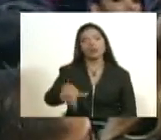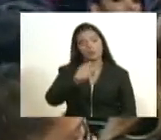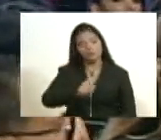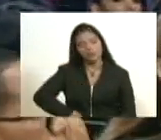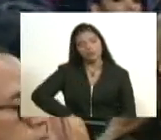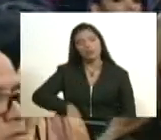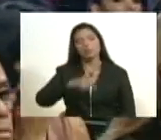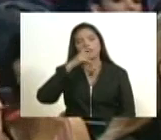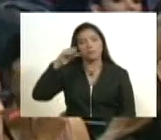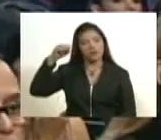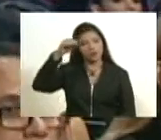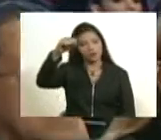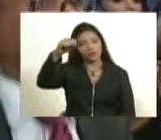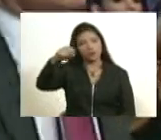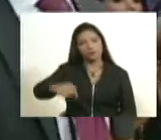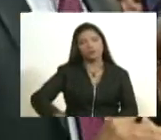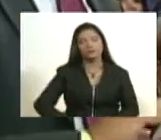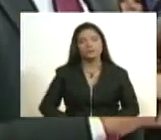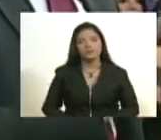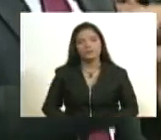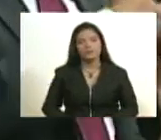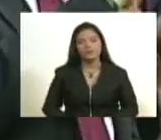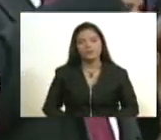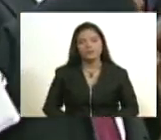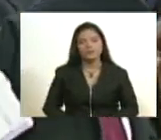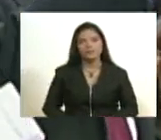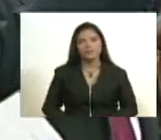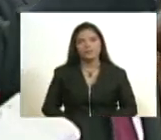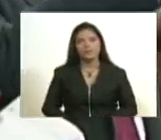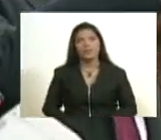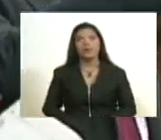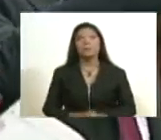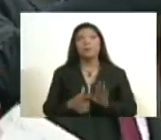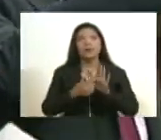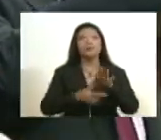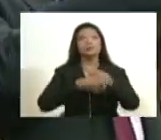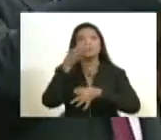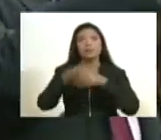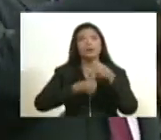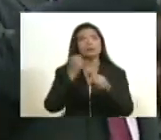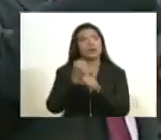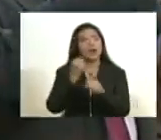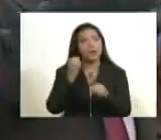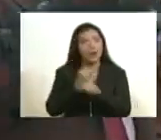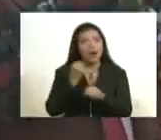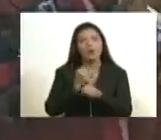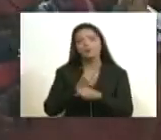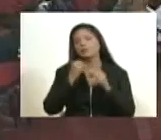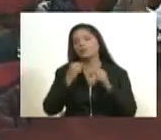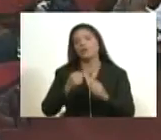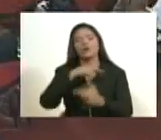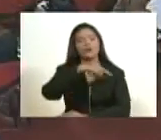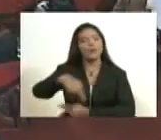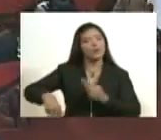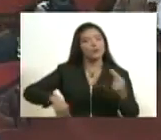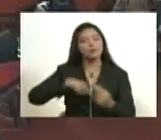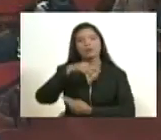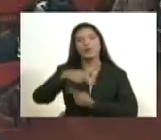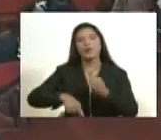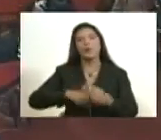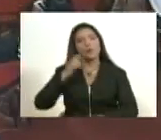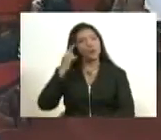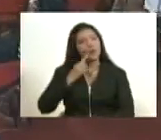la República Bolivariana de Venezuela justamente para dar a conocer el trabajo intensivo de la revolución bolivariana